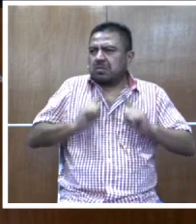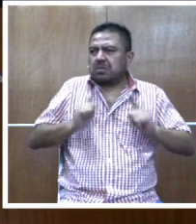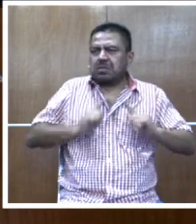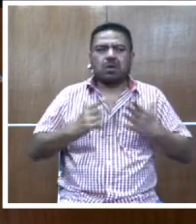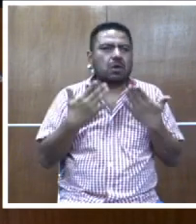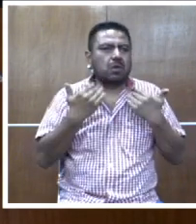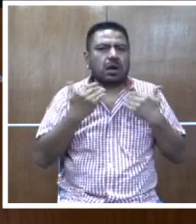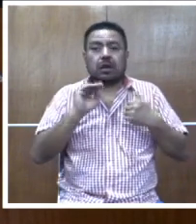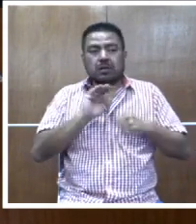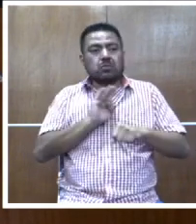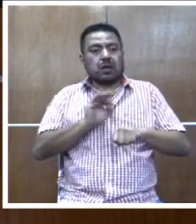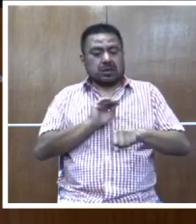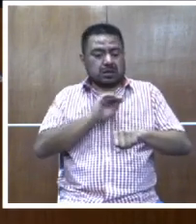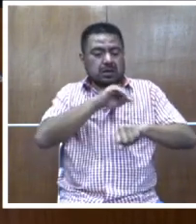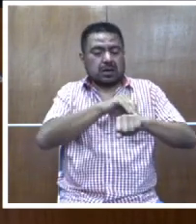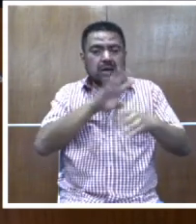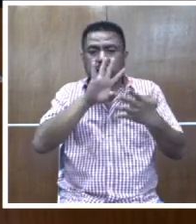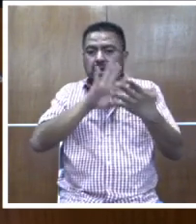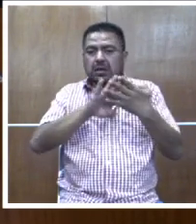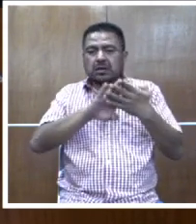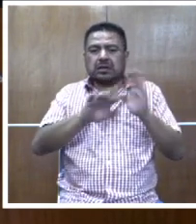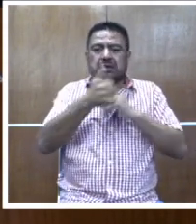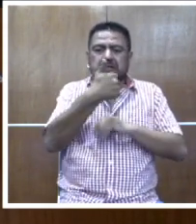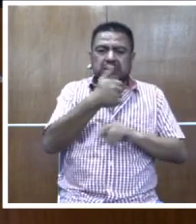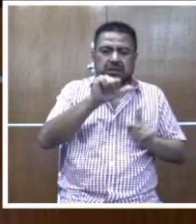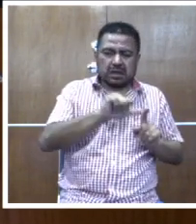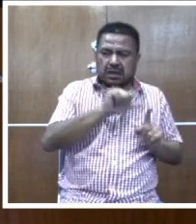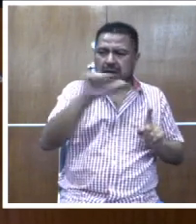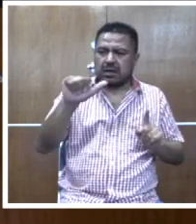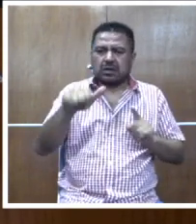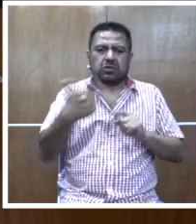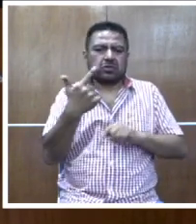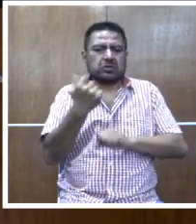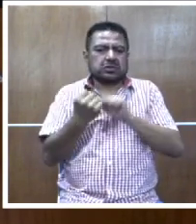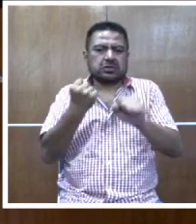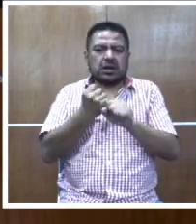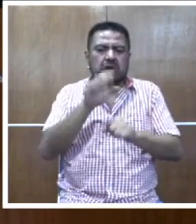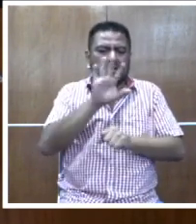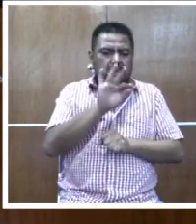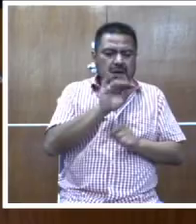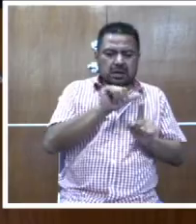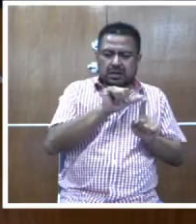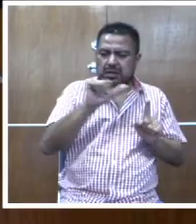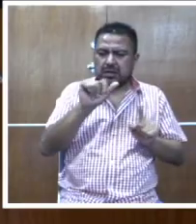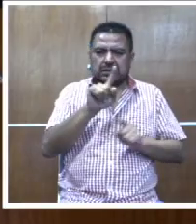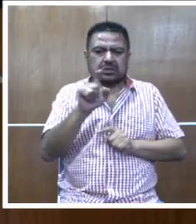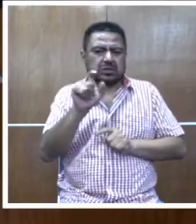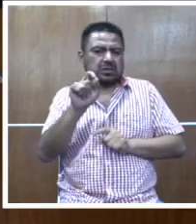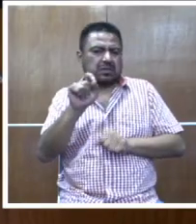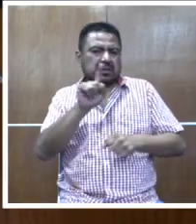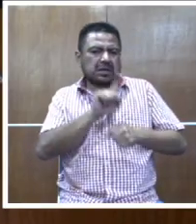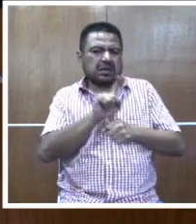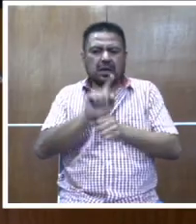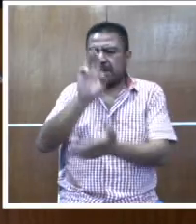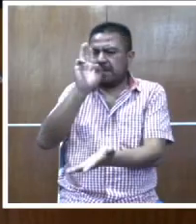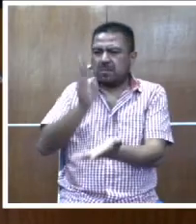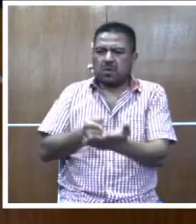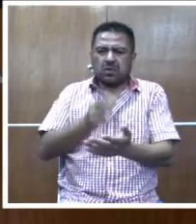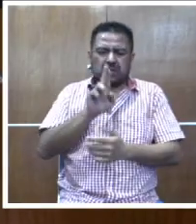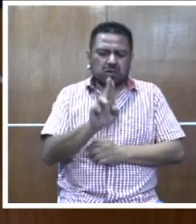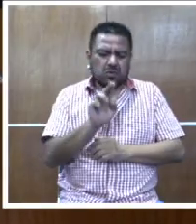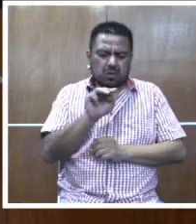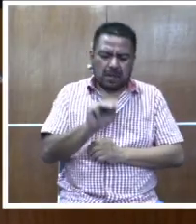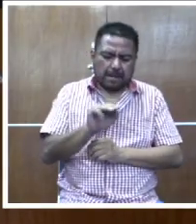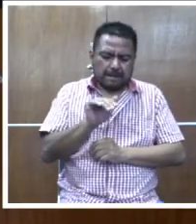le impondrá prisión de 6 a 12 años y de 40 a 120 días de multa y